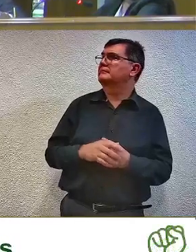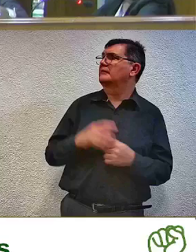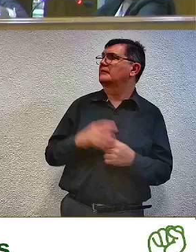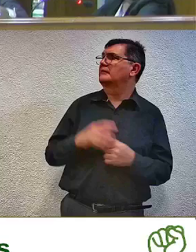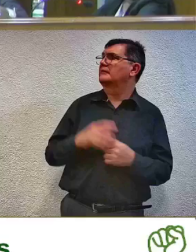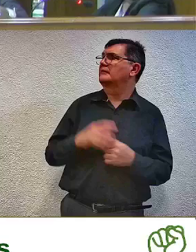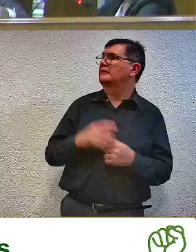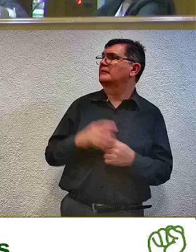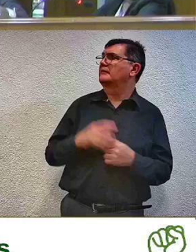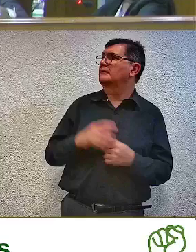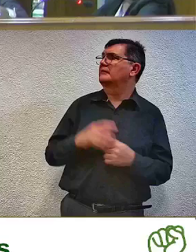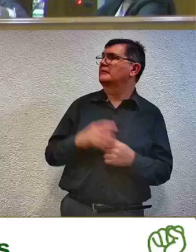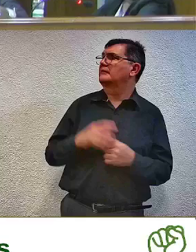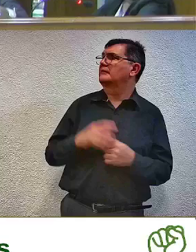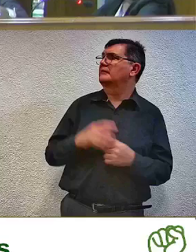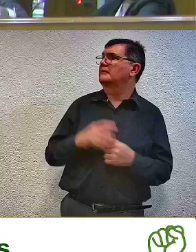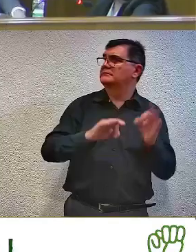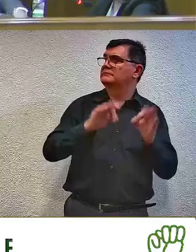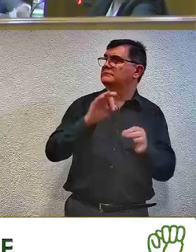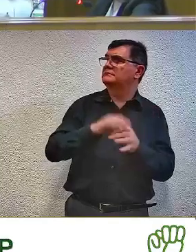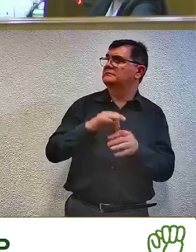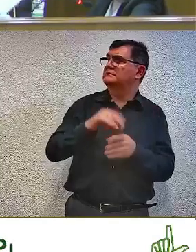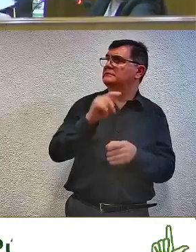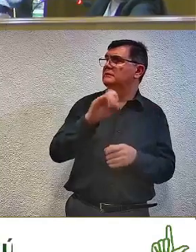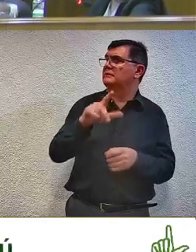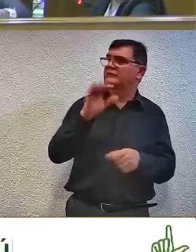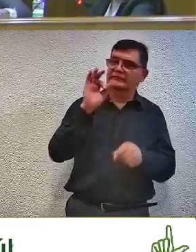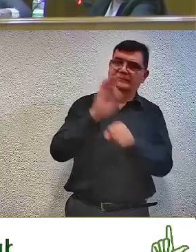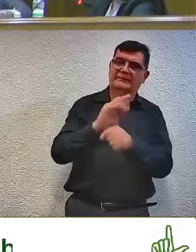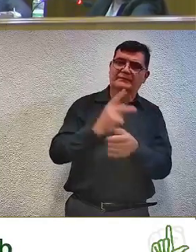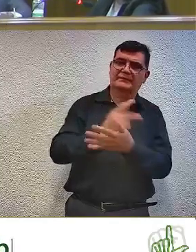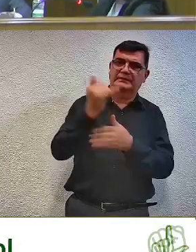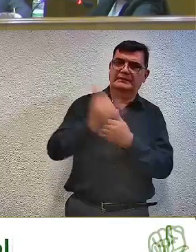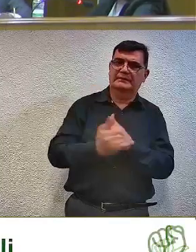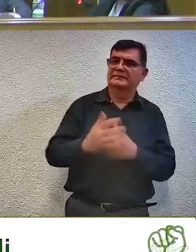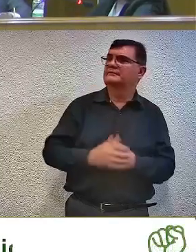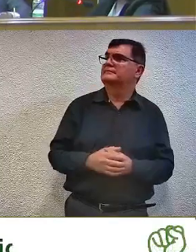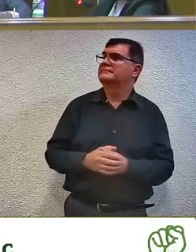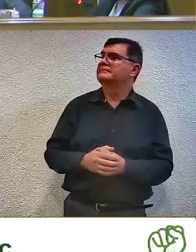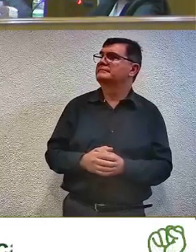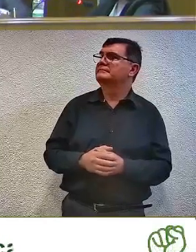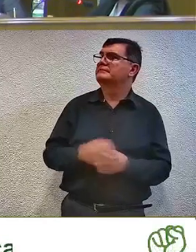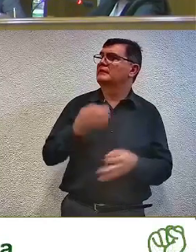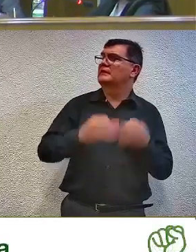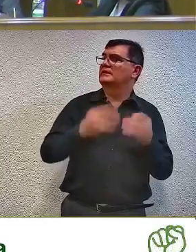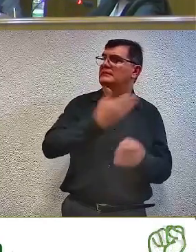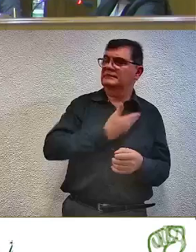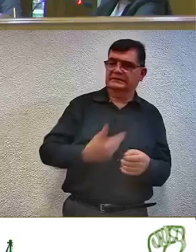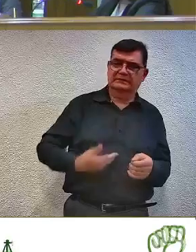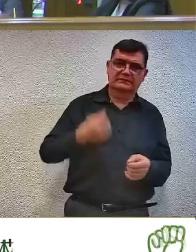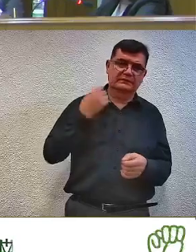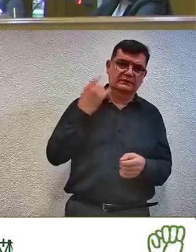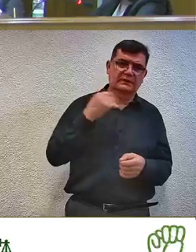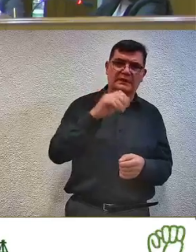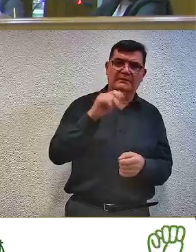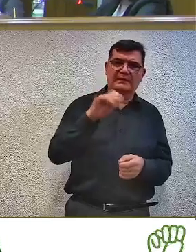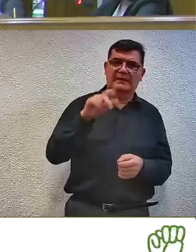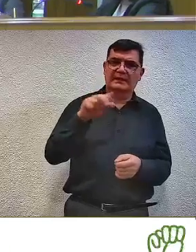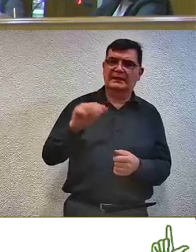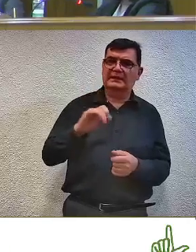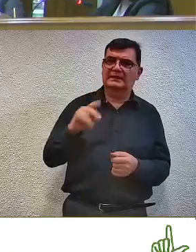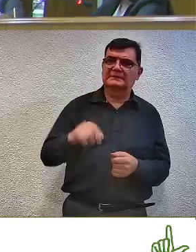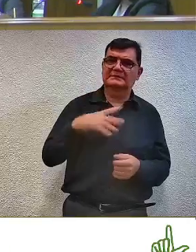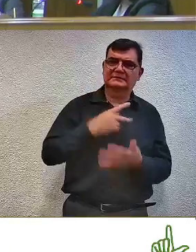favor. Magistrada Evelyn Rodríguez Sinón. A favor del proyecto. Magistrada presidenta ponente Almadelia Eugenio Alcaraz.